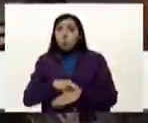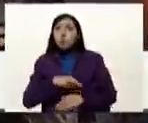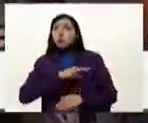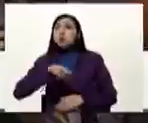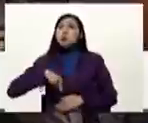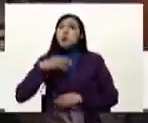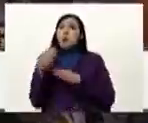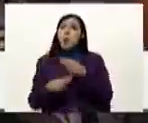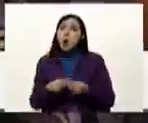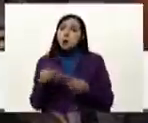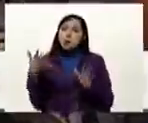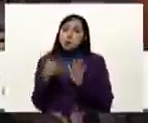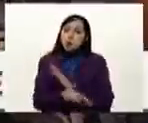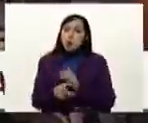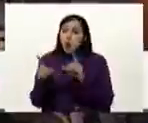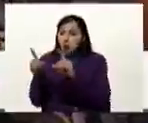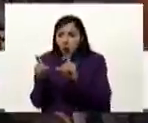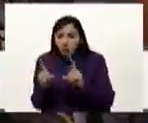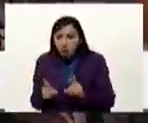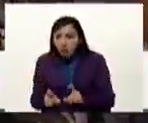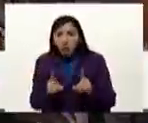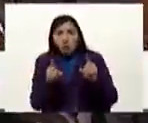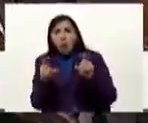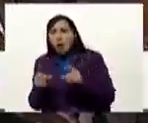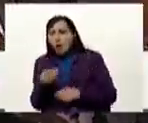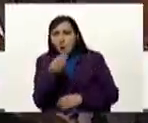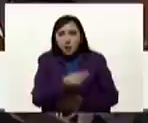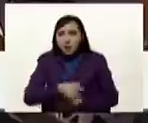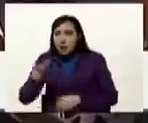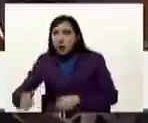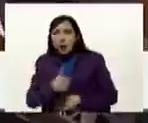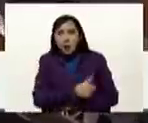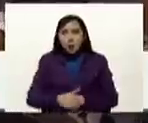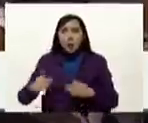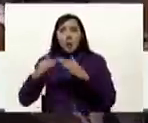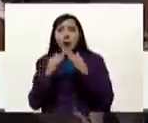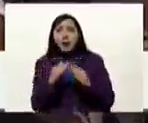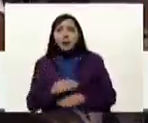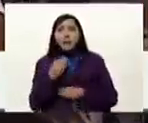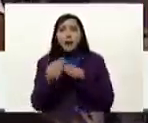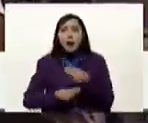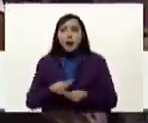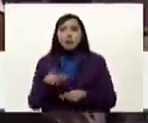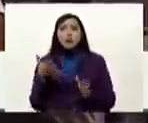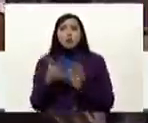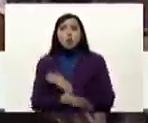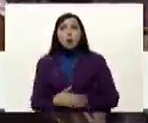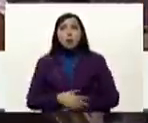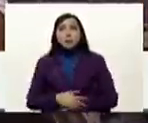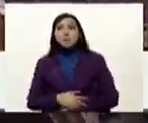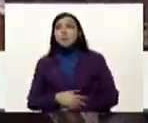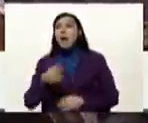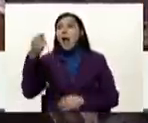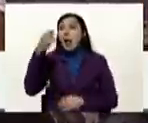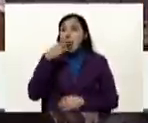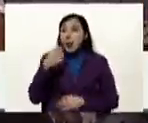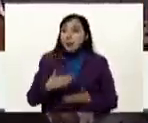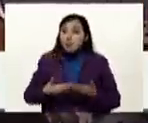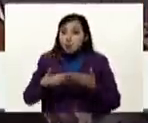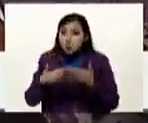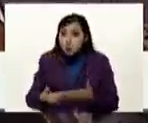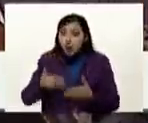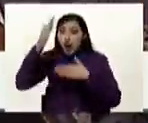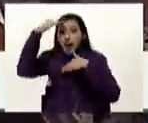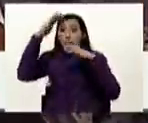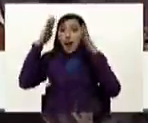haciendo todo lo que es la pesquisa y el pesquisaje focalizado casa a casa y garantizando tanto el tratamiento como toda la